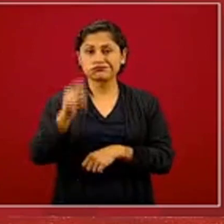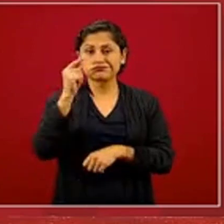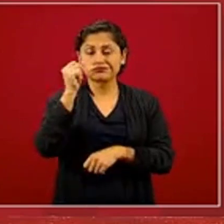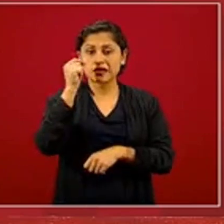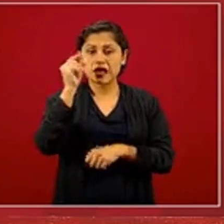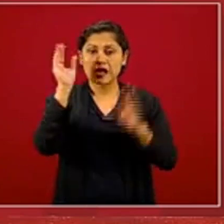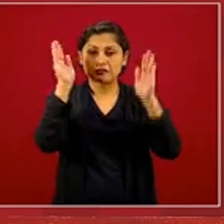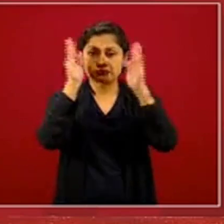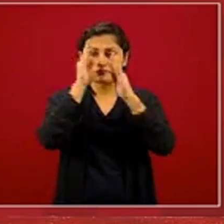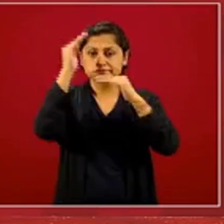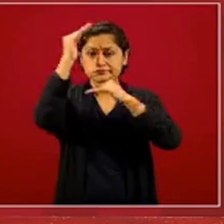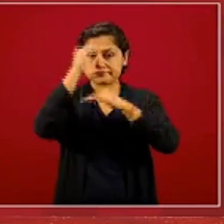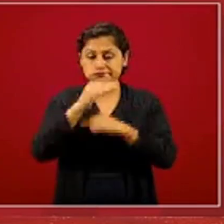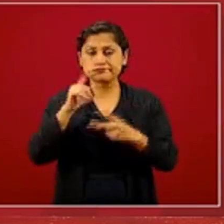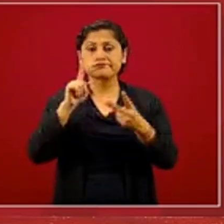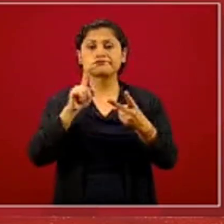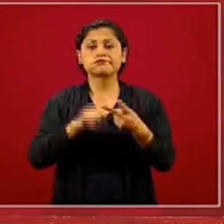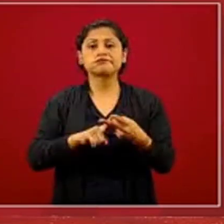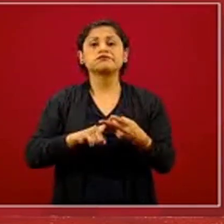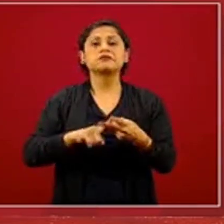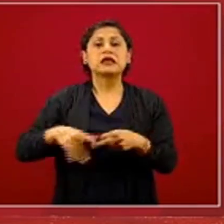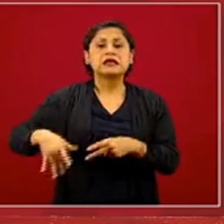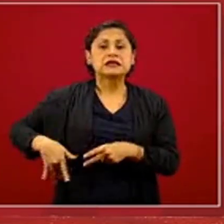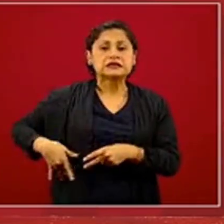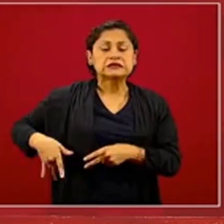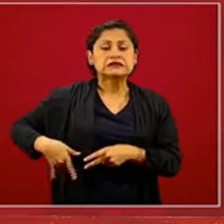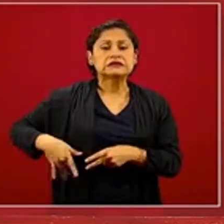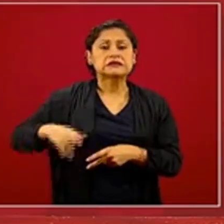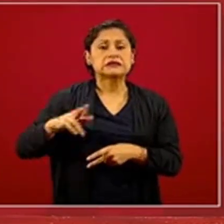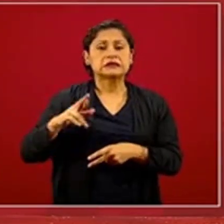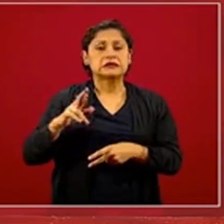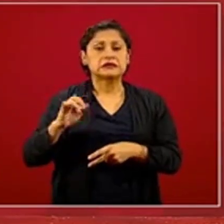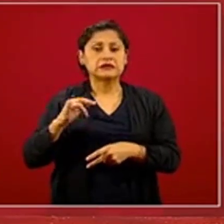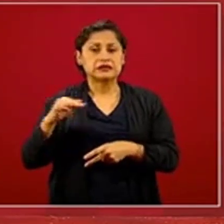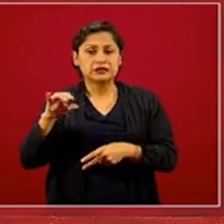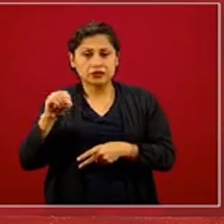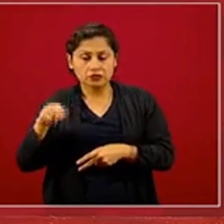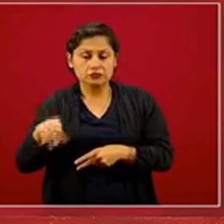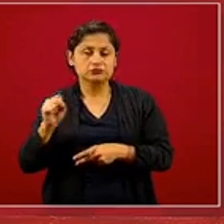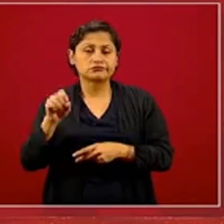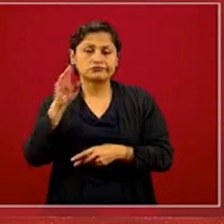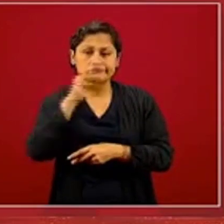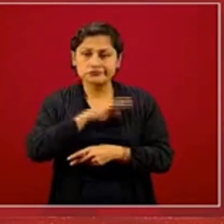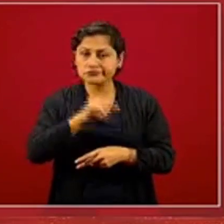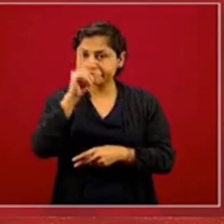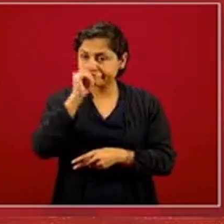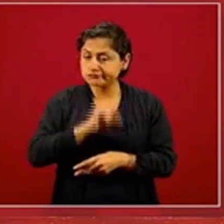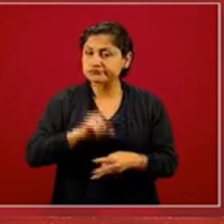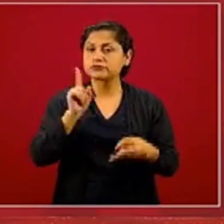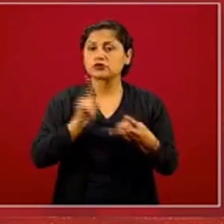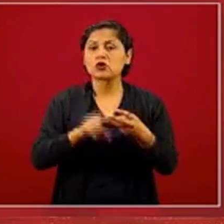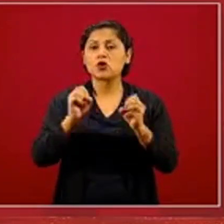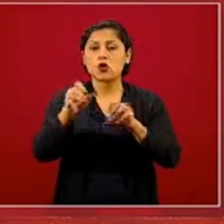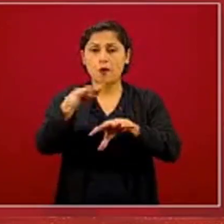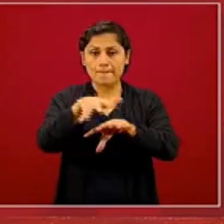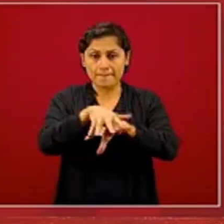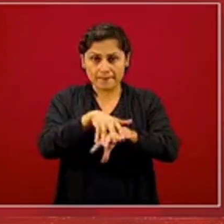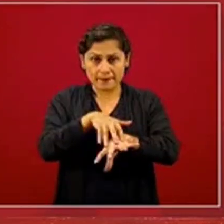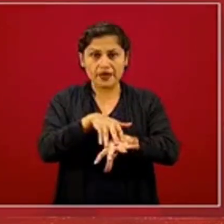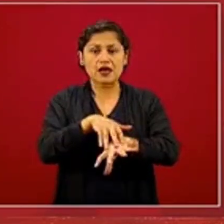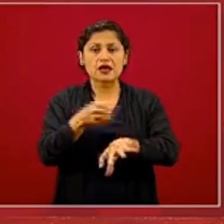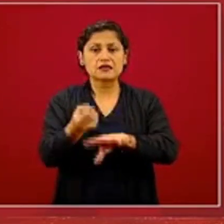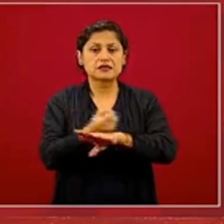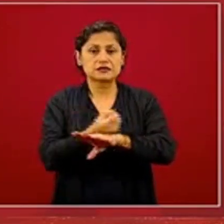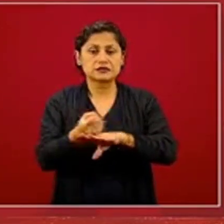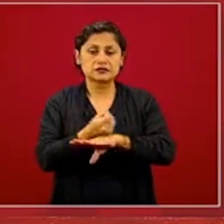renal, con una lesión en los pies que indica que la circulación de los pies está